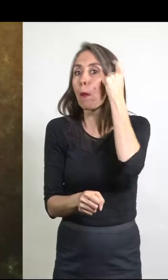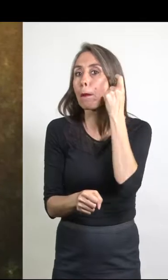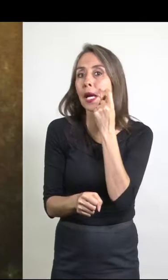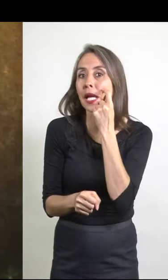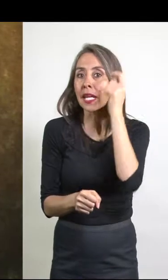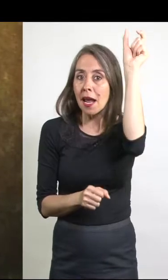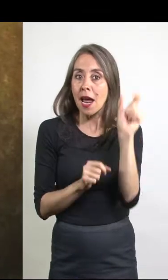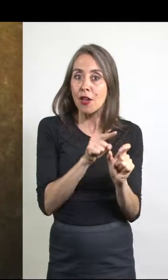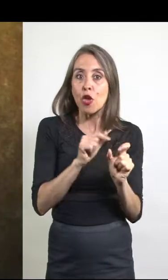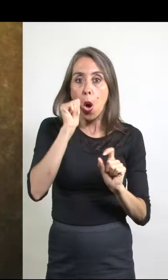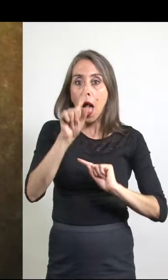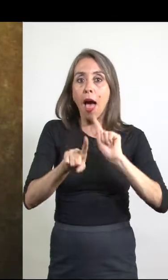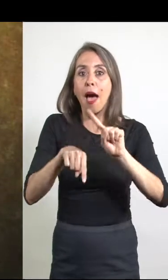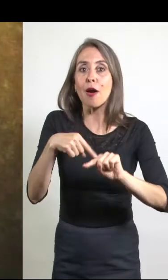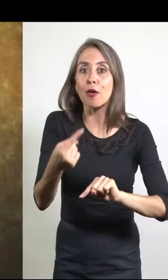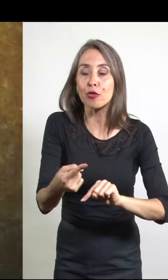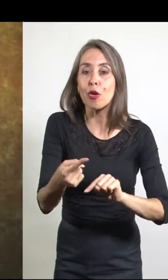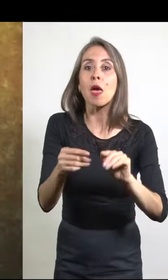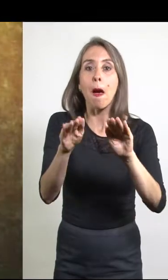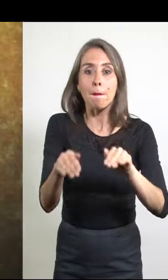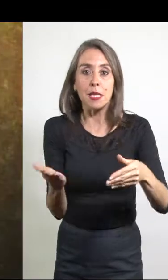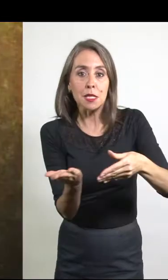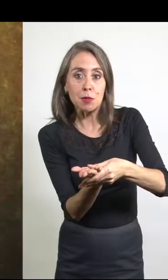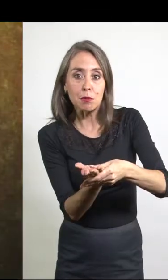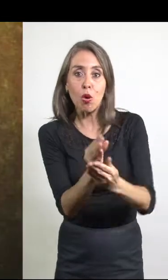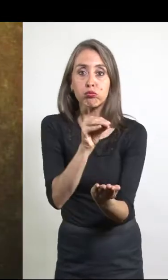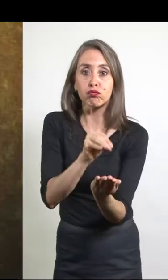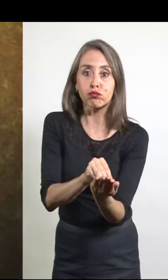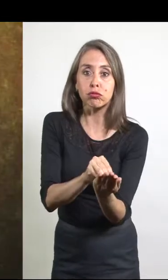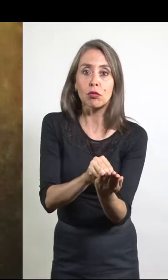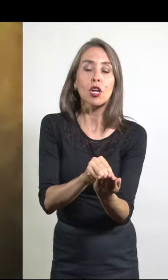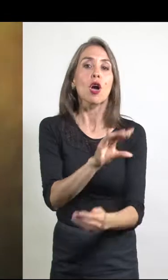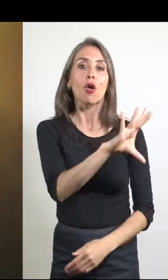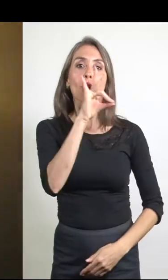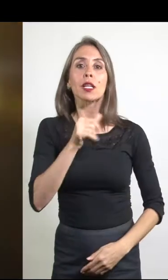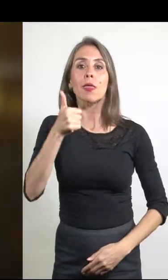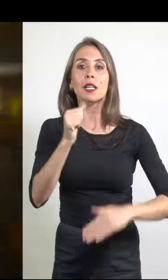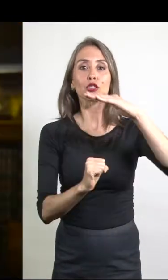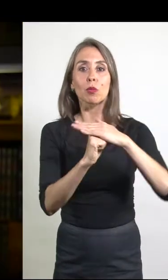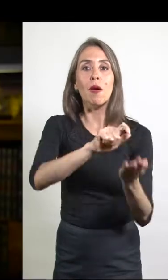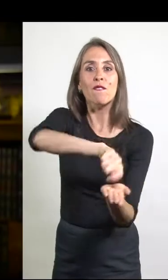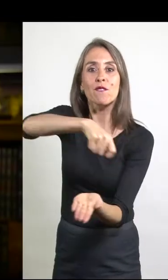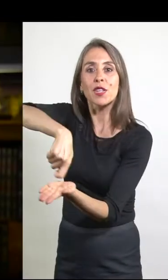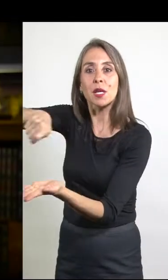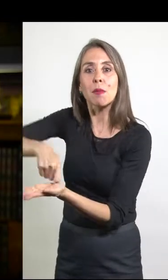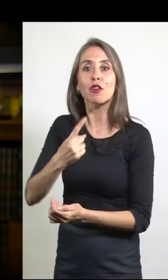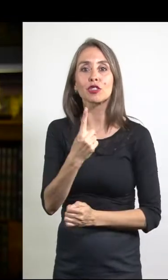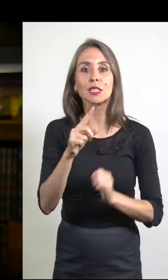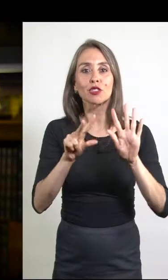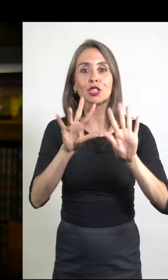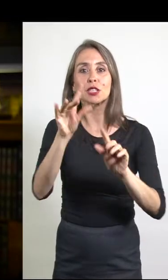que al día siguiente, mediante el mismo expediente, es designado director supremo con la firma de 185